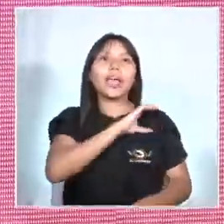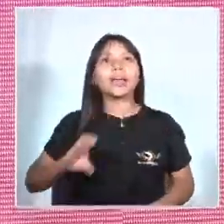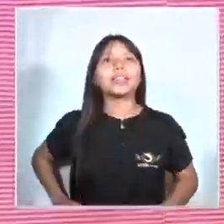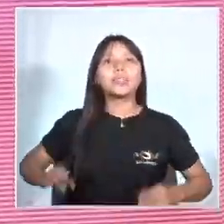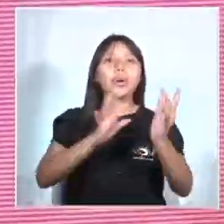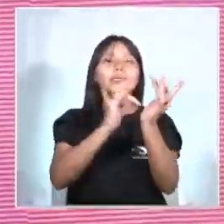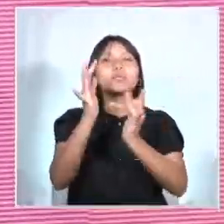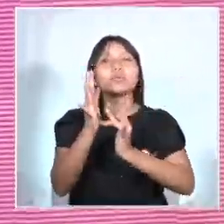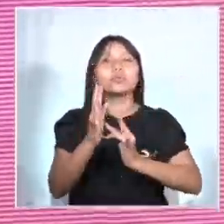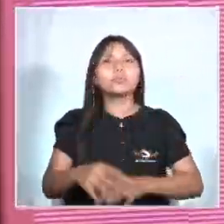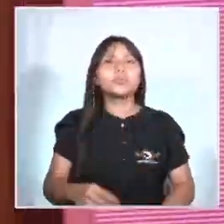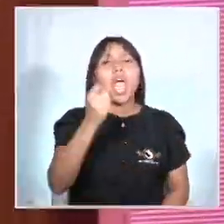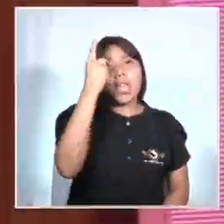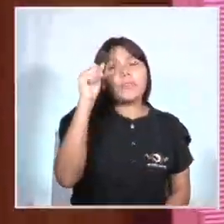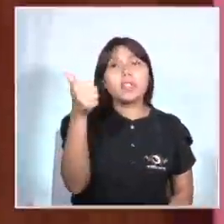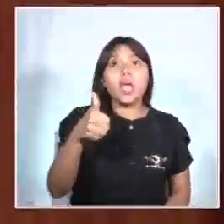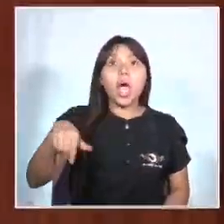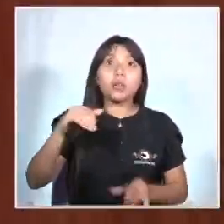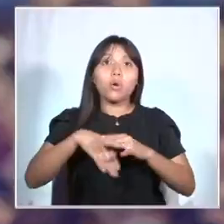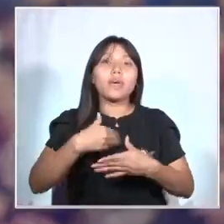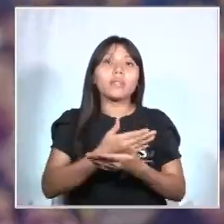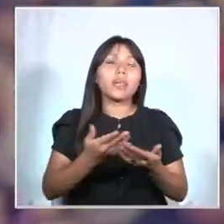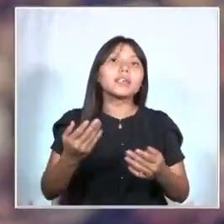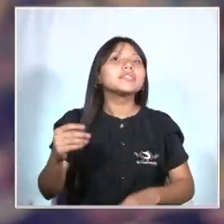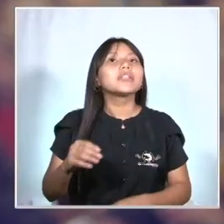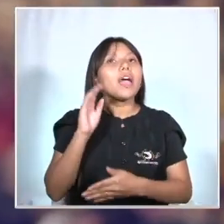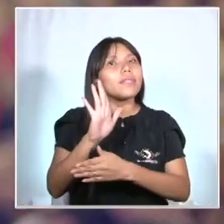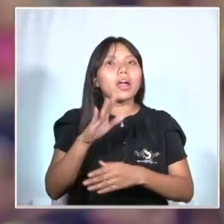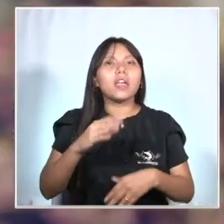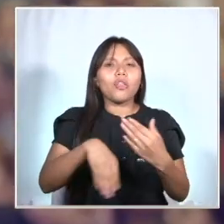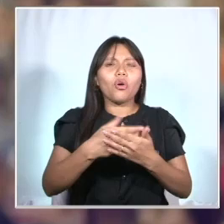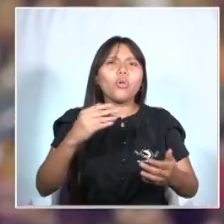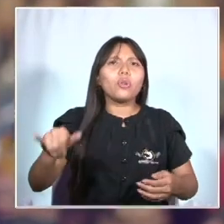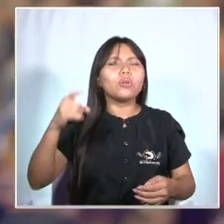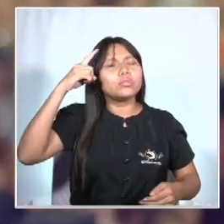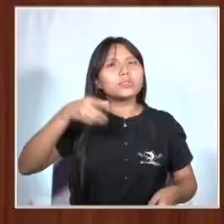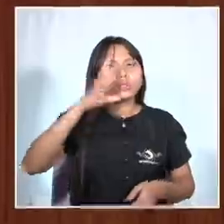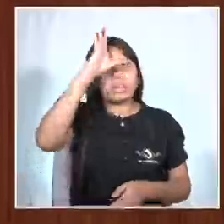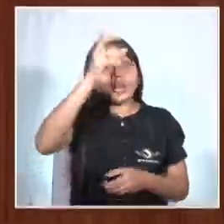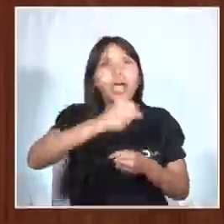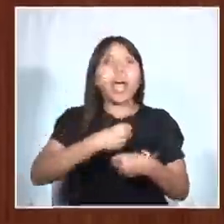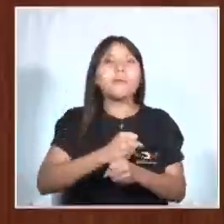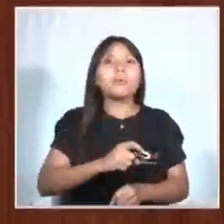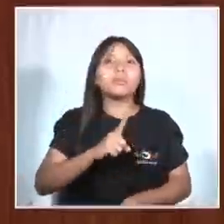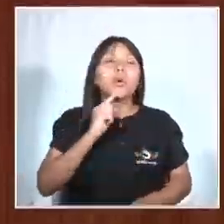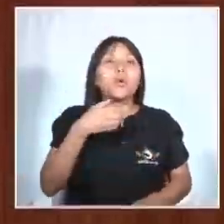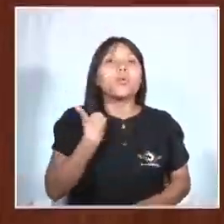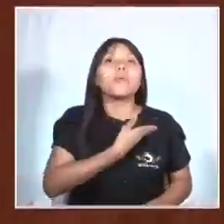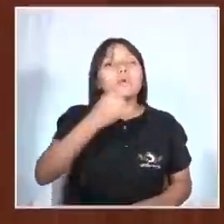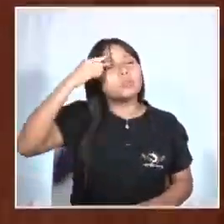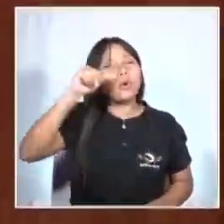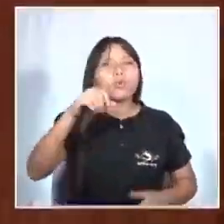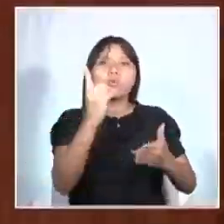Jesús. ¿Entiende algo en esta tarde? Que todos los creados hemos sido creados por causa de un diseño, pero